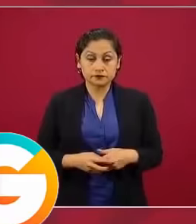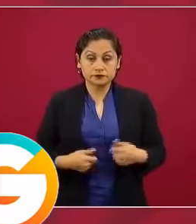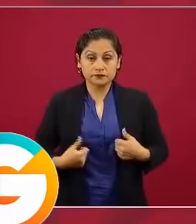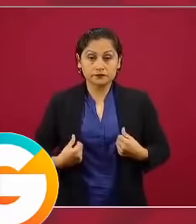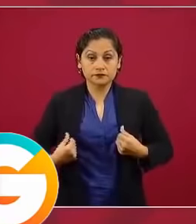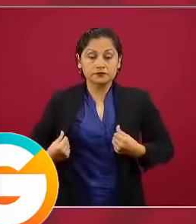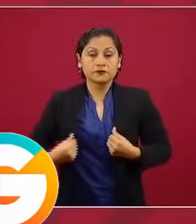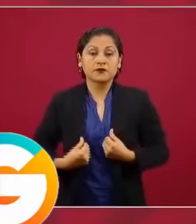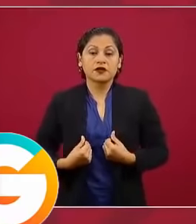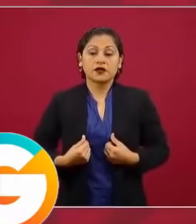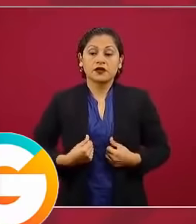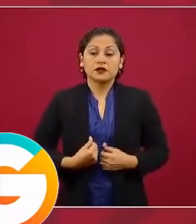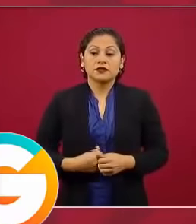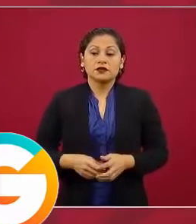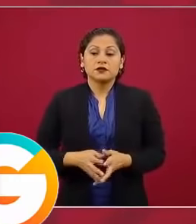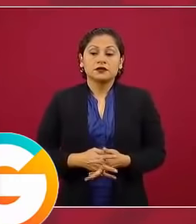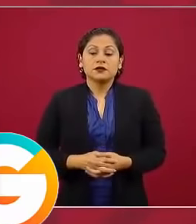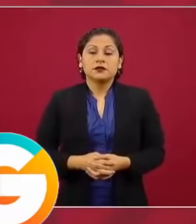entregaba el contrato